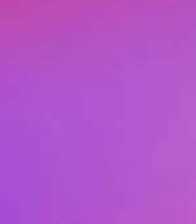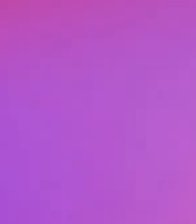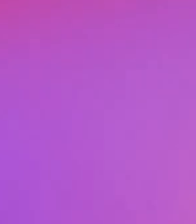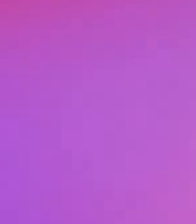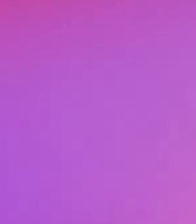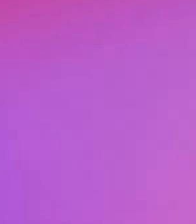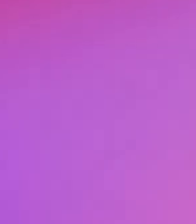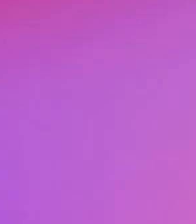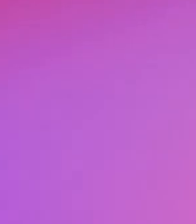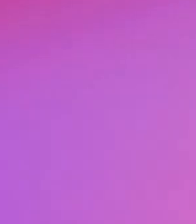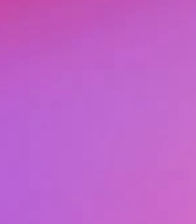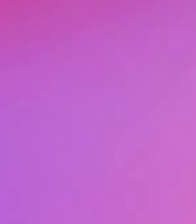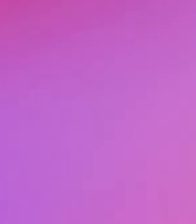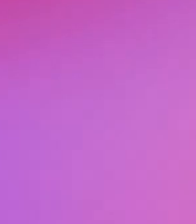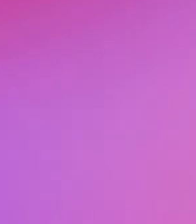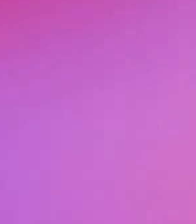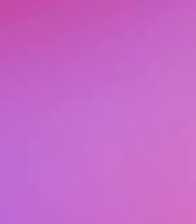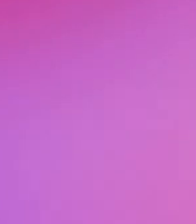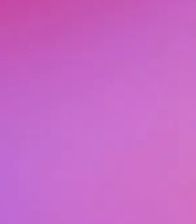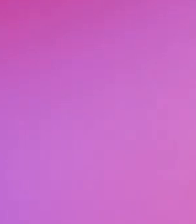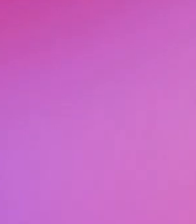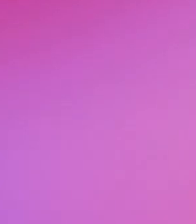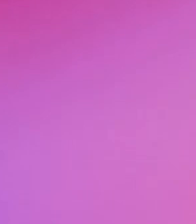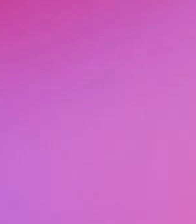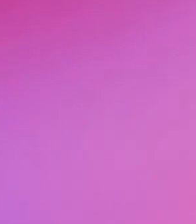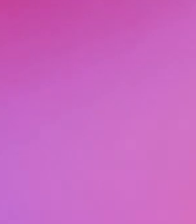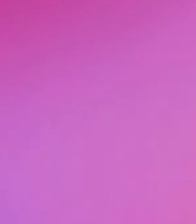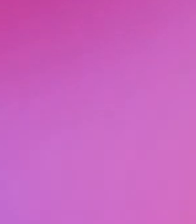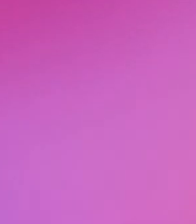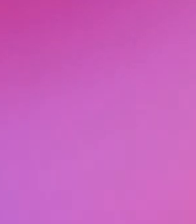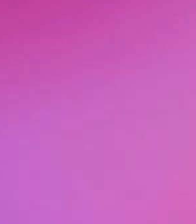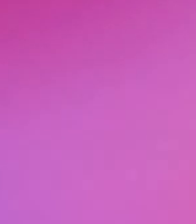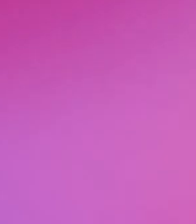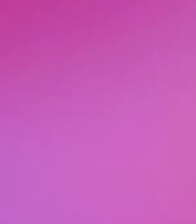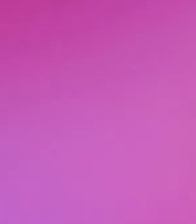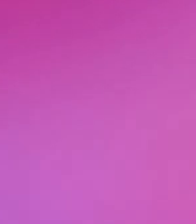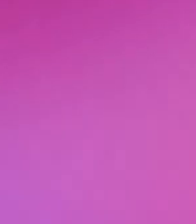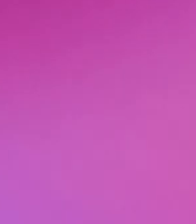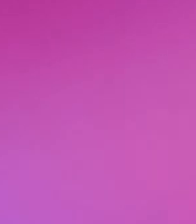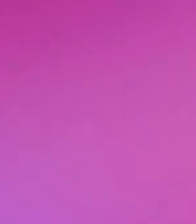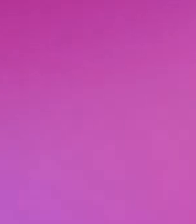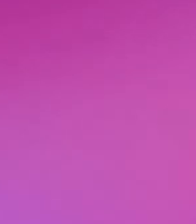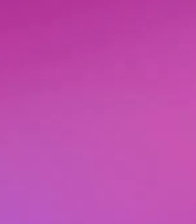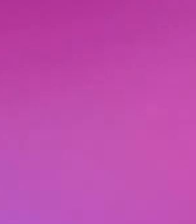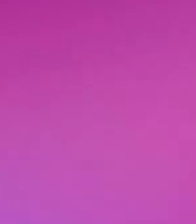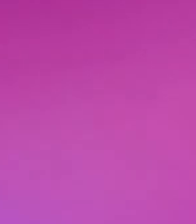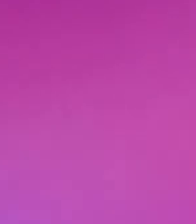nuevaescuelamexicana.cep.gov.mx y tripulantes.cep.gov.mx.